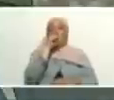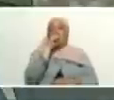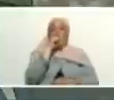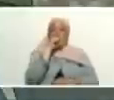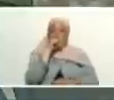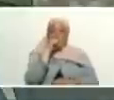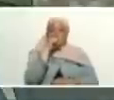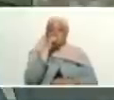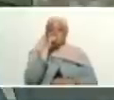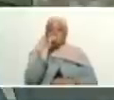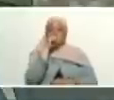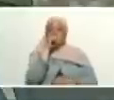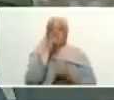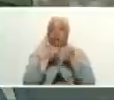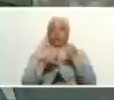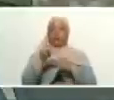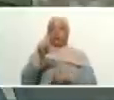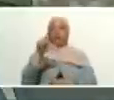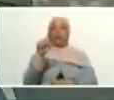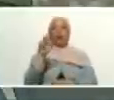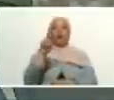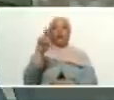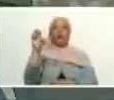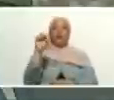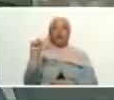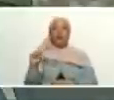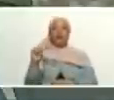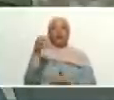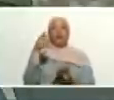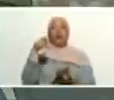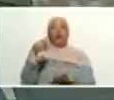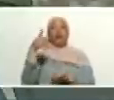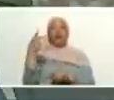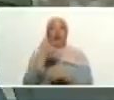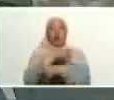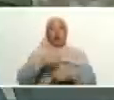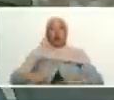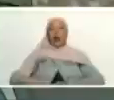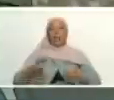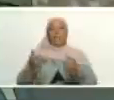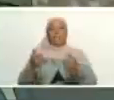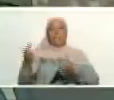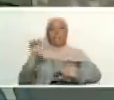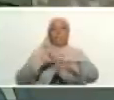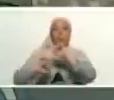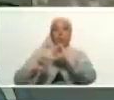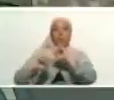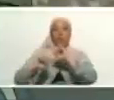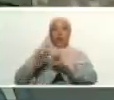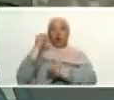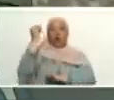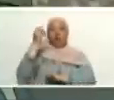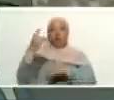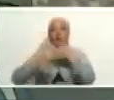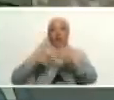Lares, comandante estratégico operacional de la Fuerza Armada Nacional Bolivariana.